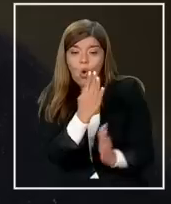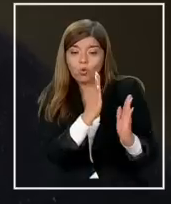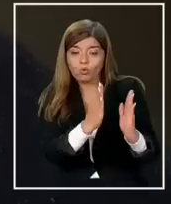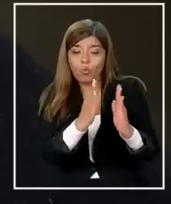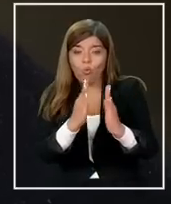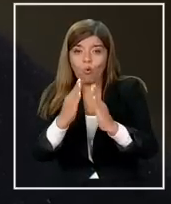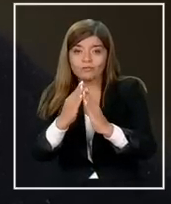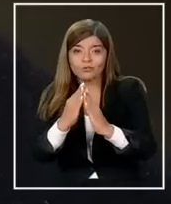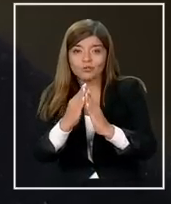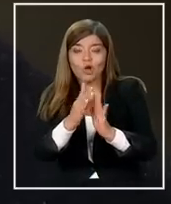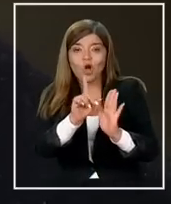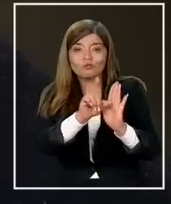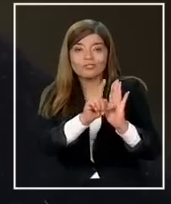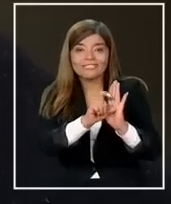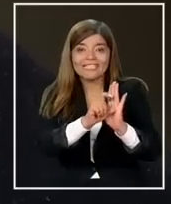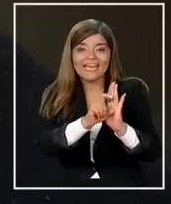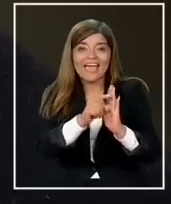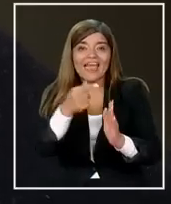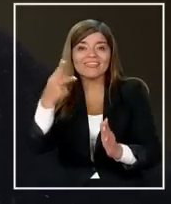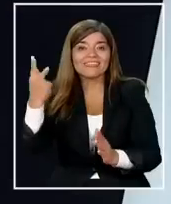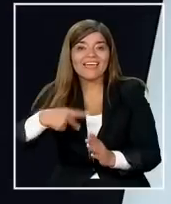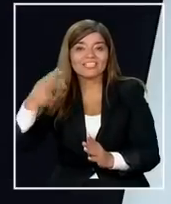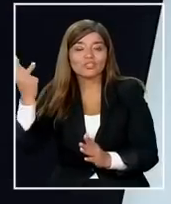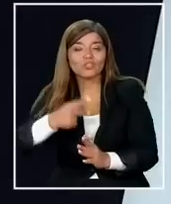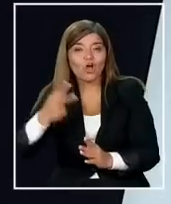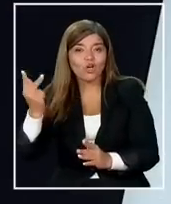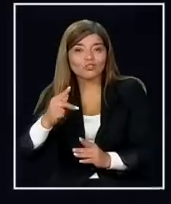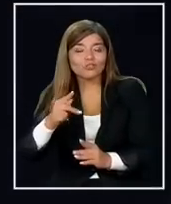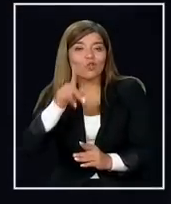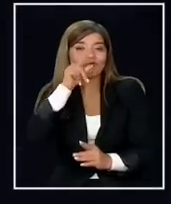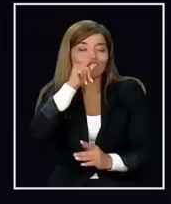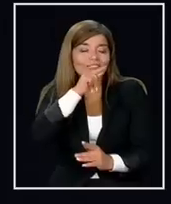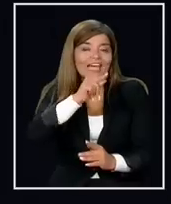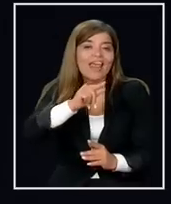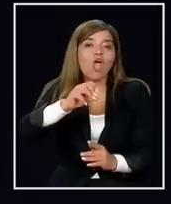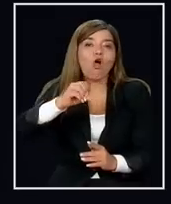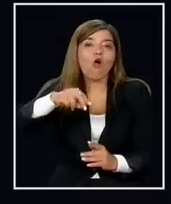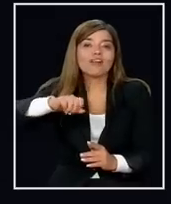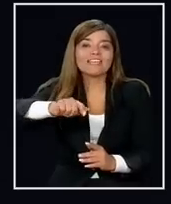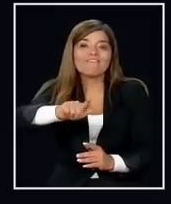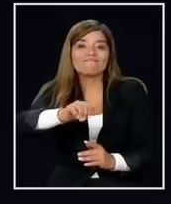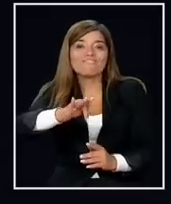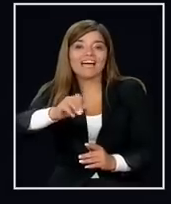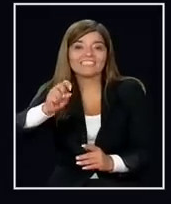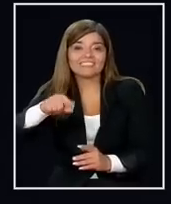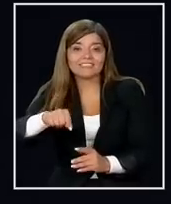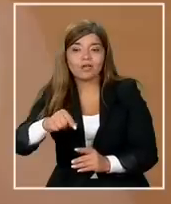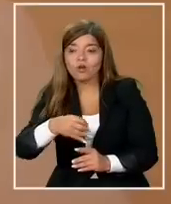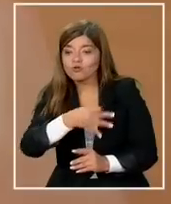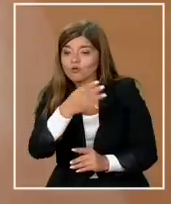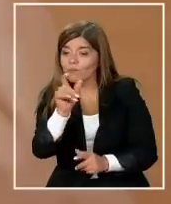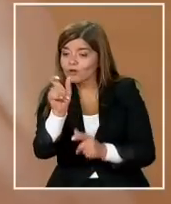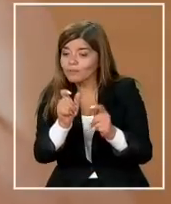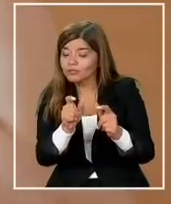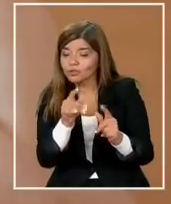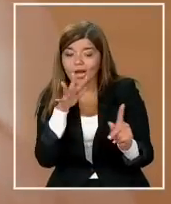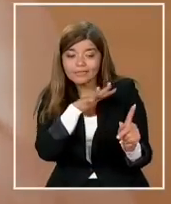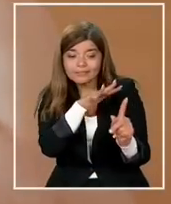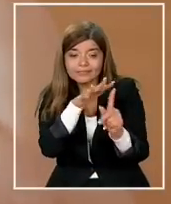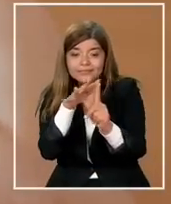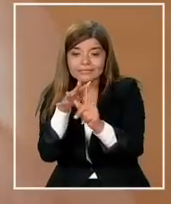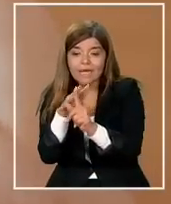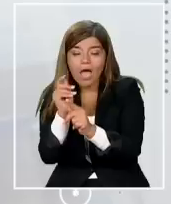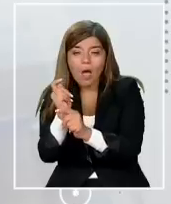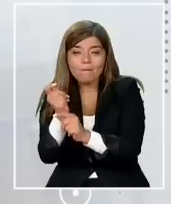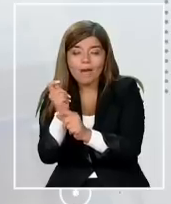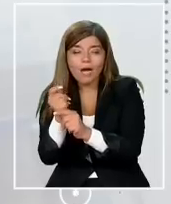plataformas: Twitch, Instagram, TikTok y OnlyFans. De acuerdo al número de seguidores, hicieron una estimación de ingreso por